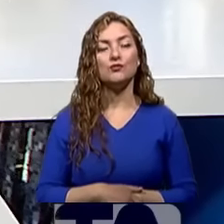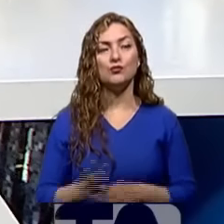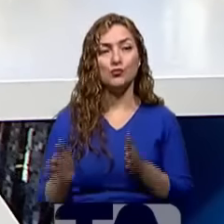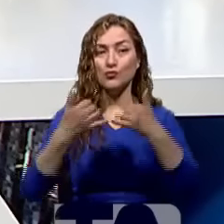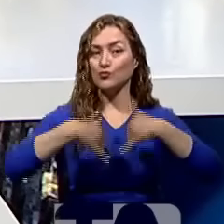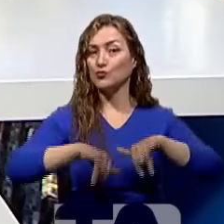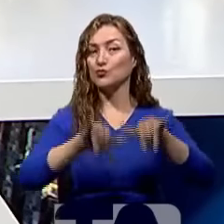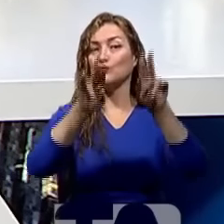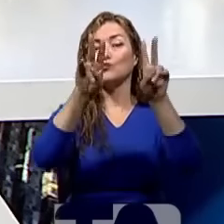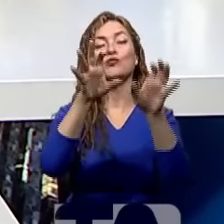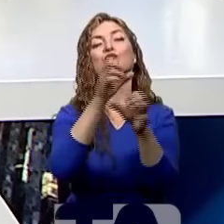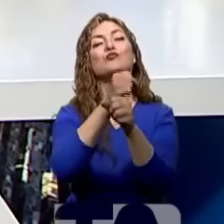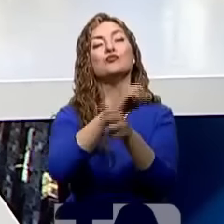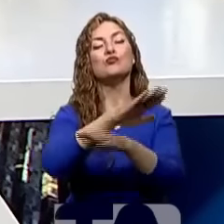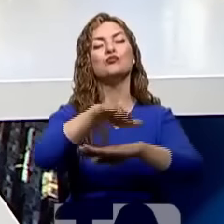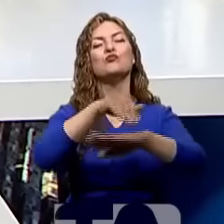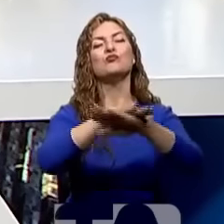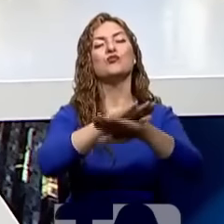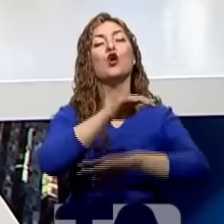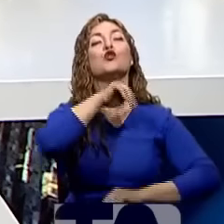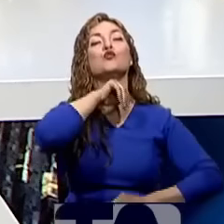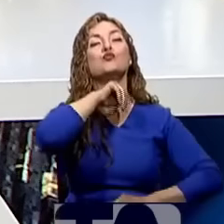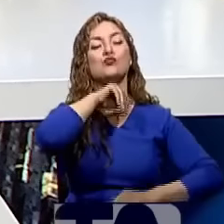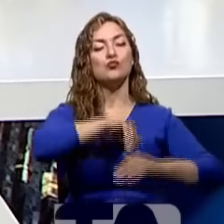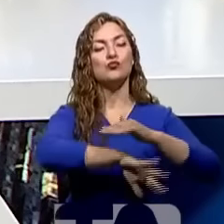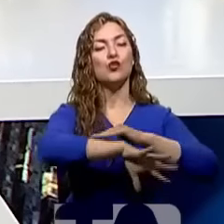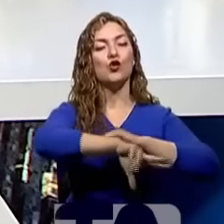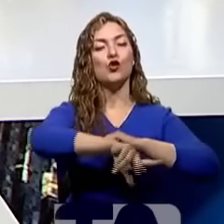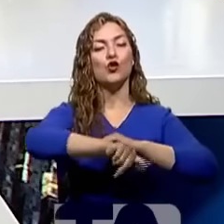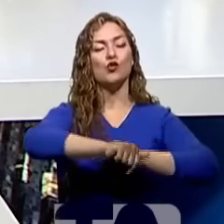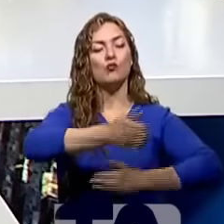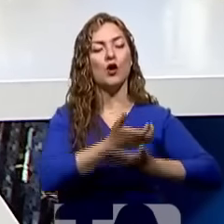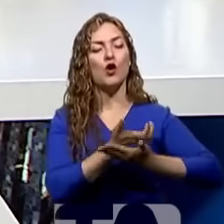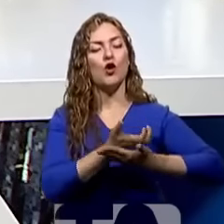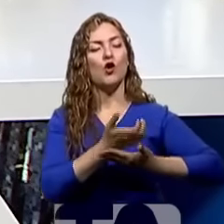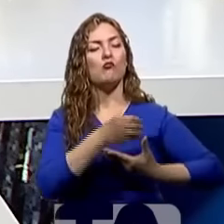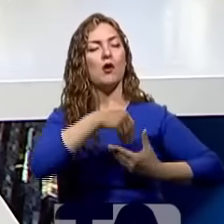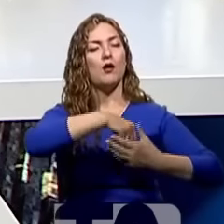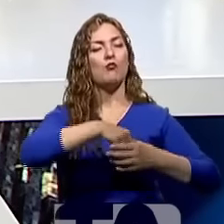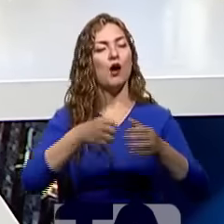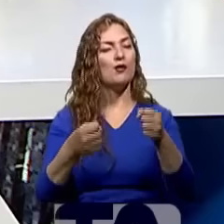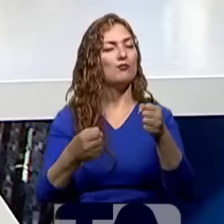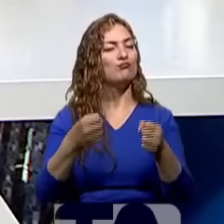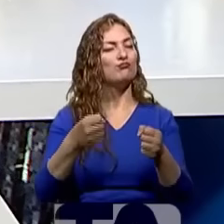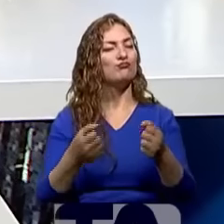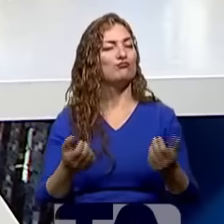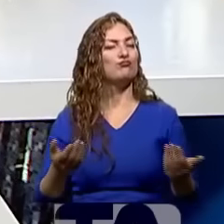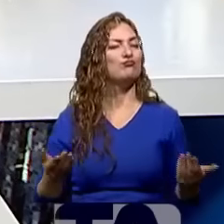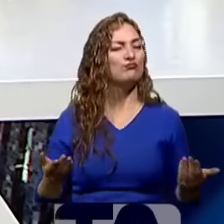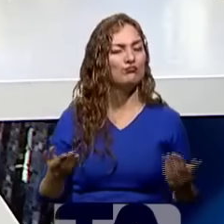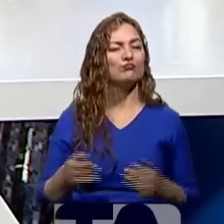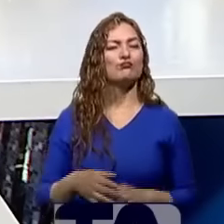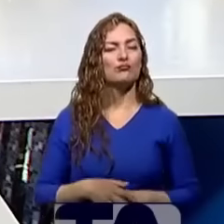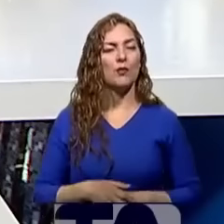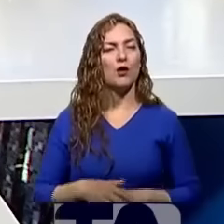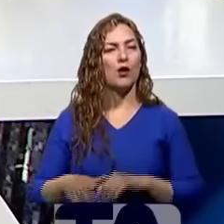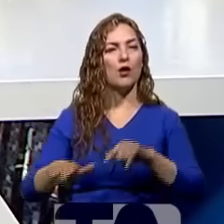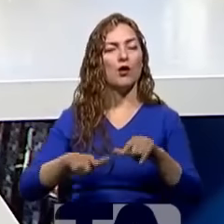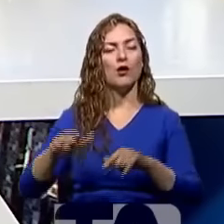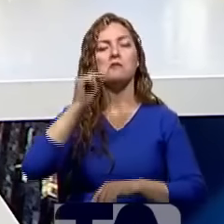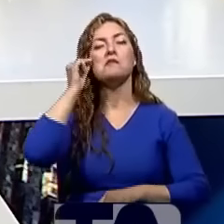Continuamos con temas de inseguridad porque delincuentes robaron varios artículos del interior de un vehículo. El hecho sucedió en el sector de